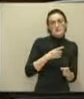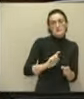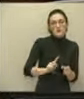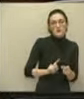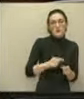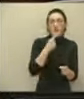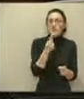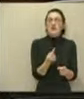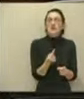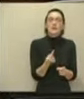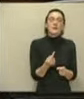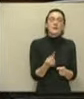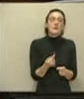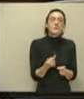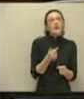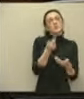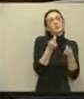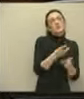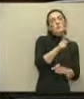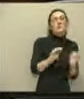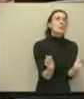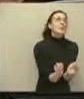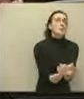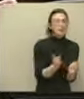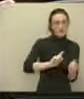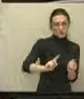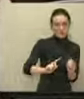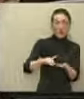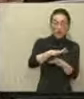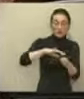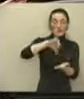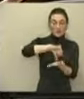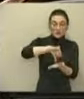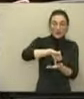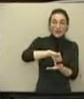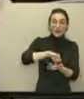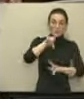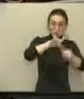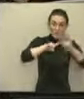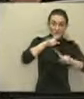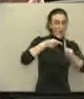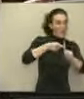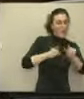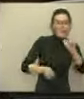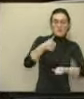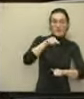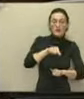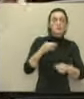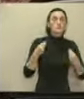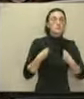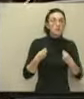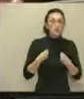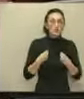un número de personas muy reducido. En esa área central, donde está localizado el problema, vivimos